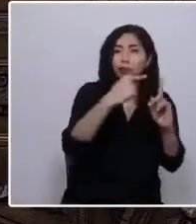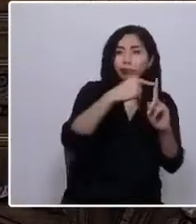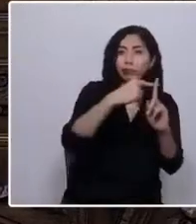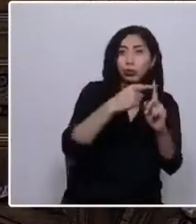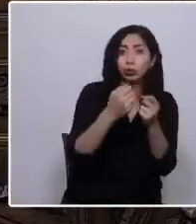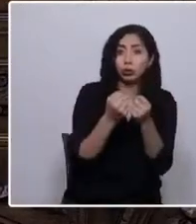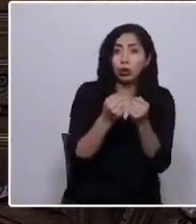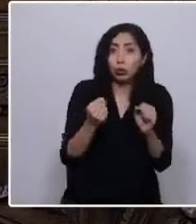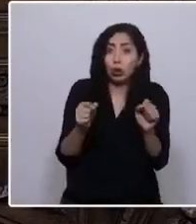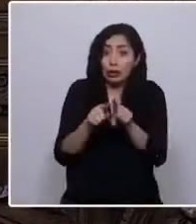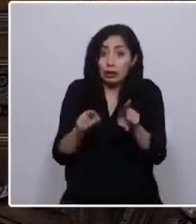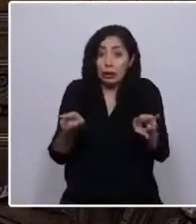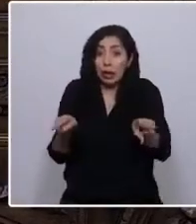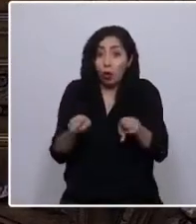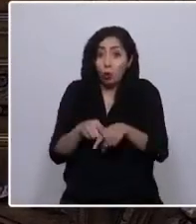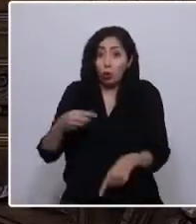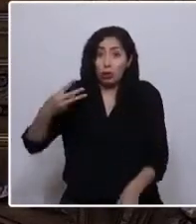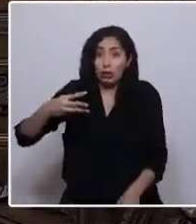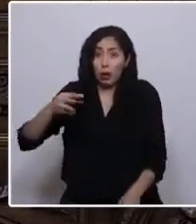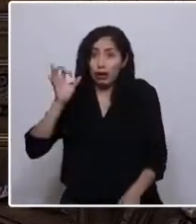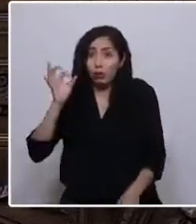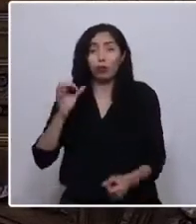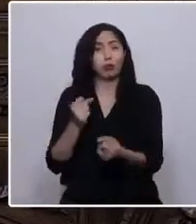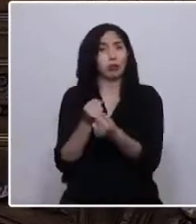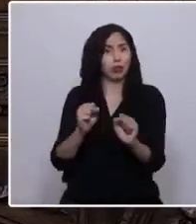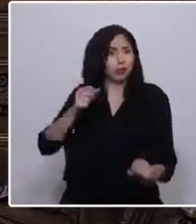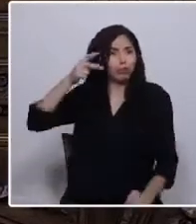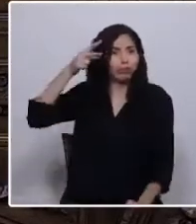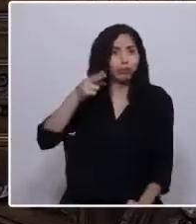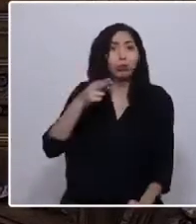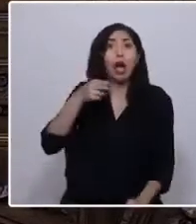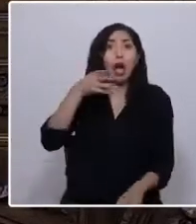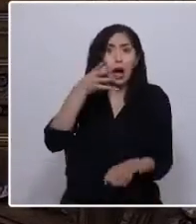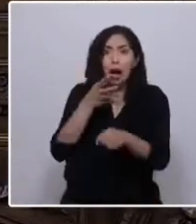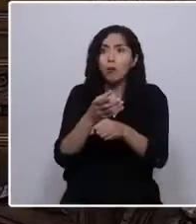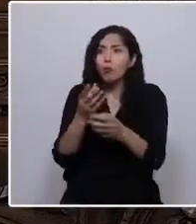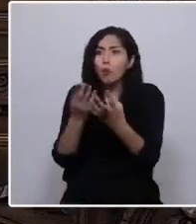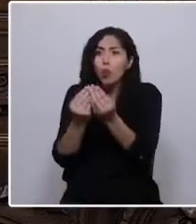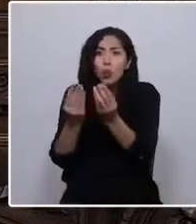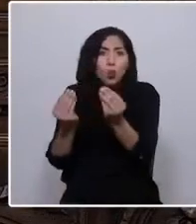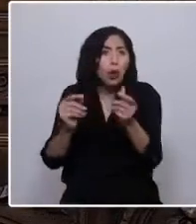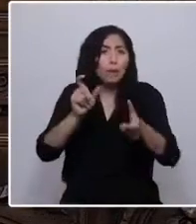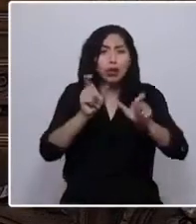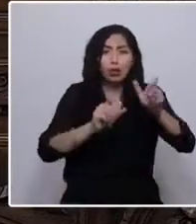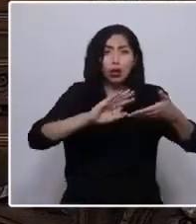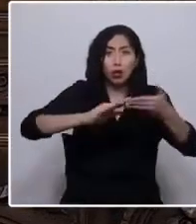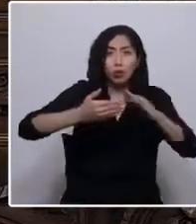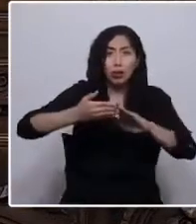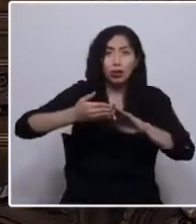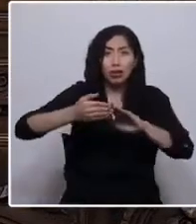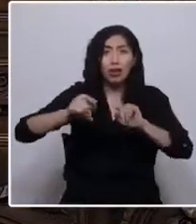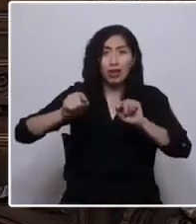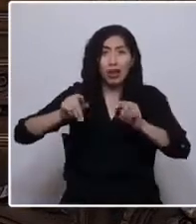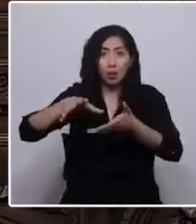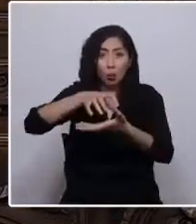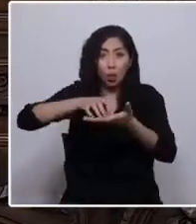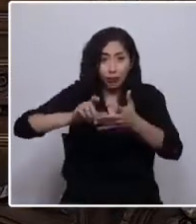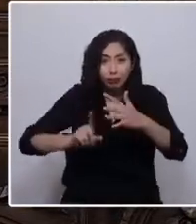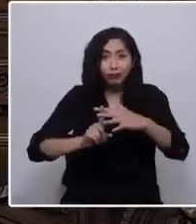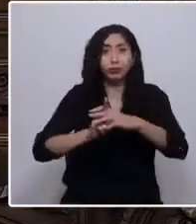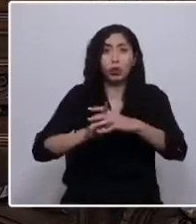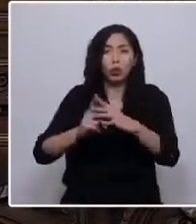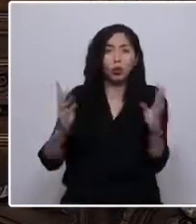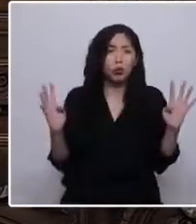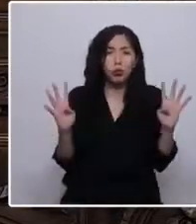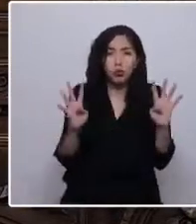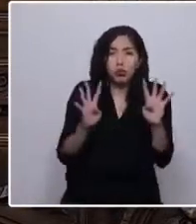los salones municipales, a las que asistían decenas de comuneros. Se creó una organización de hecho